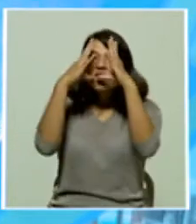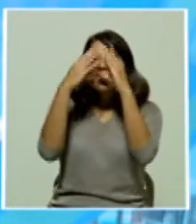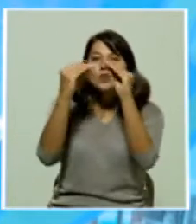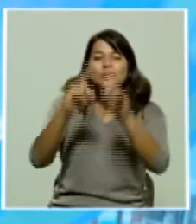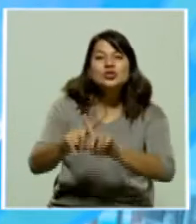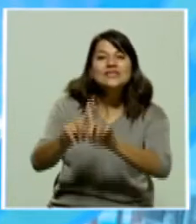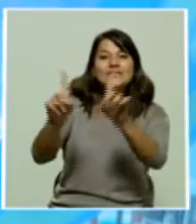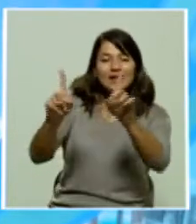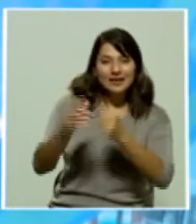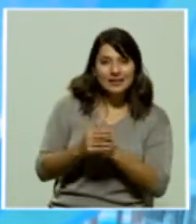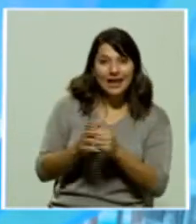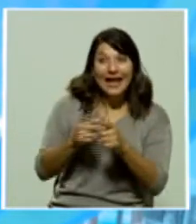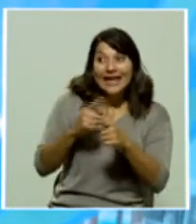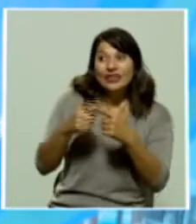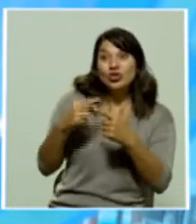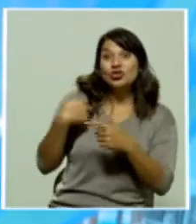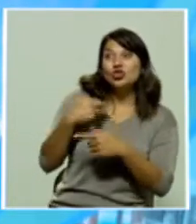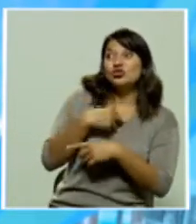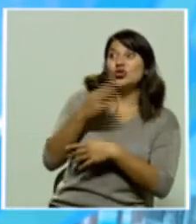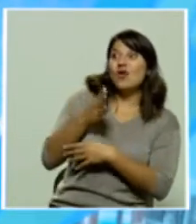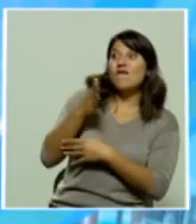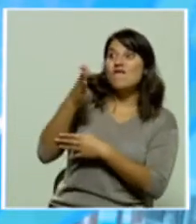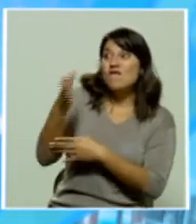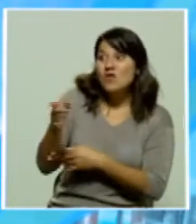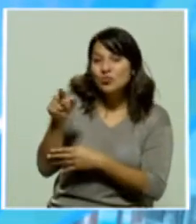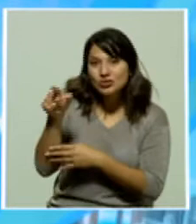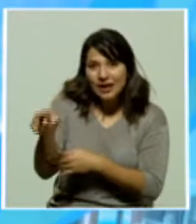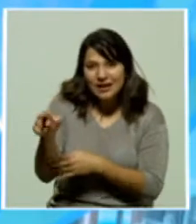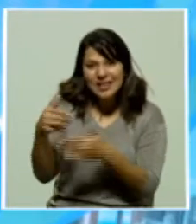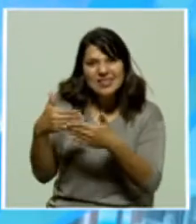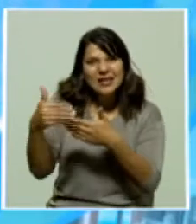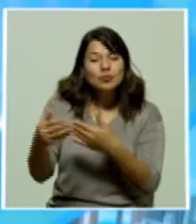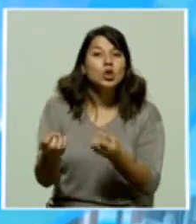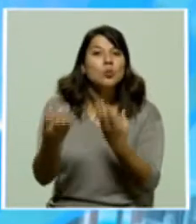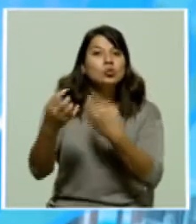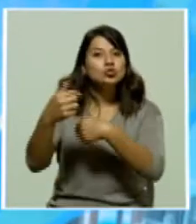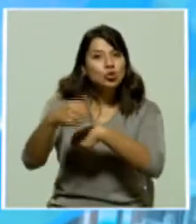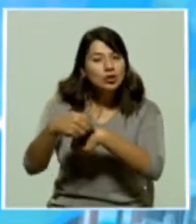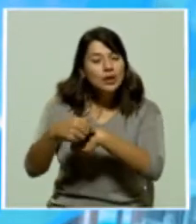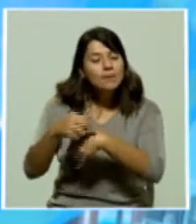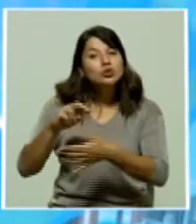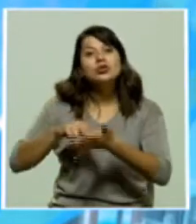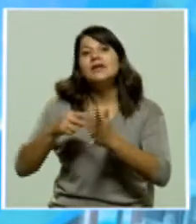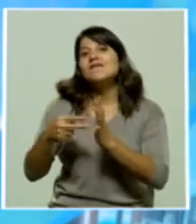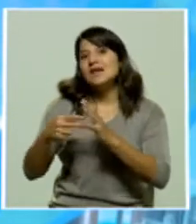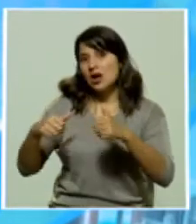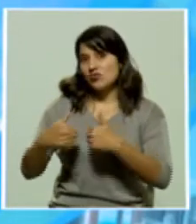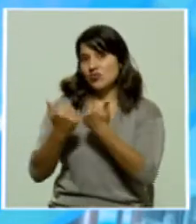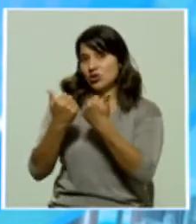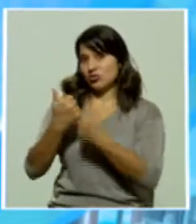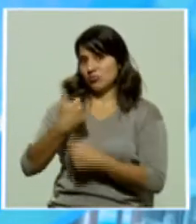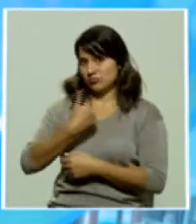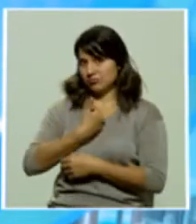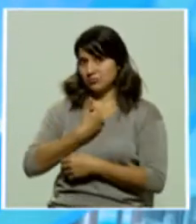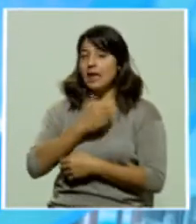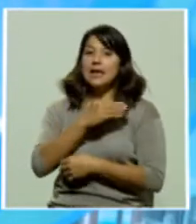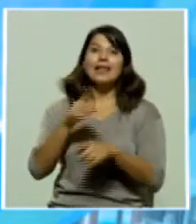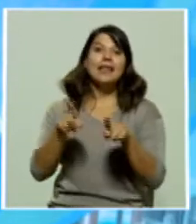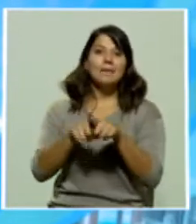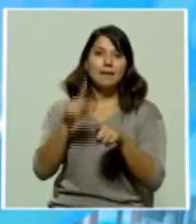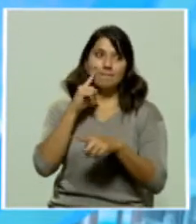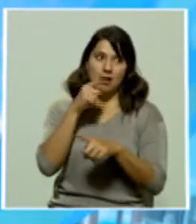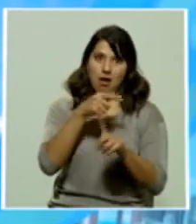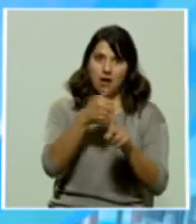de llevarlo ahí después de tanto tiempo significaba un reto para nosotros y para